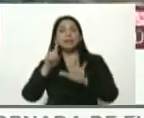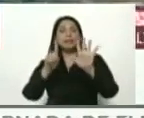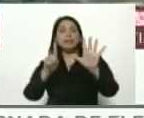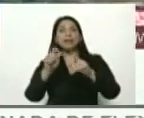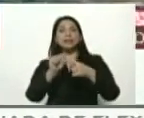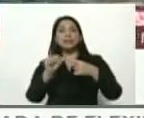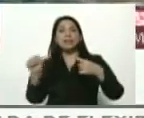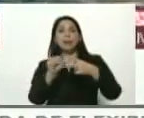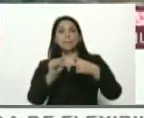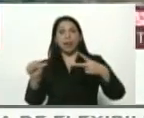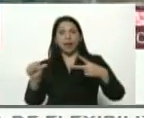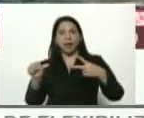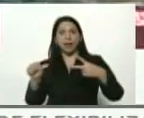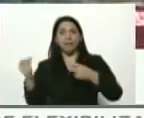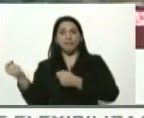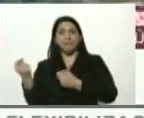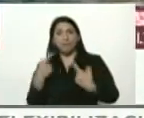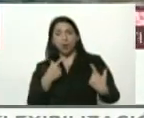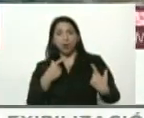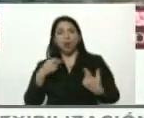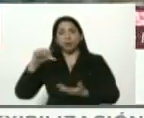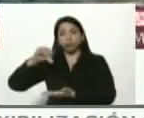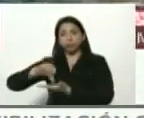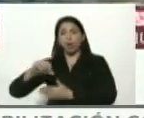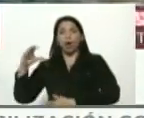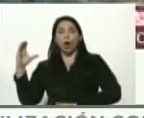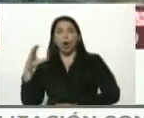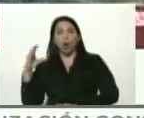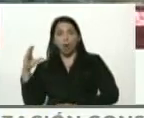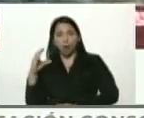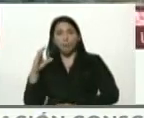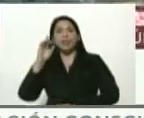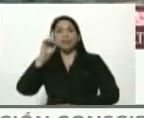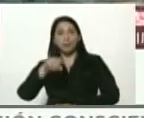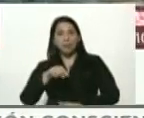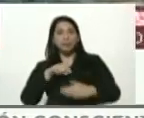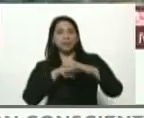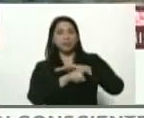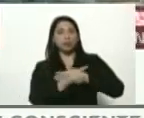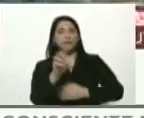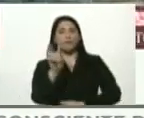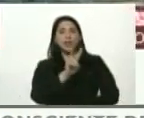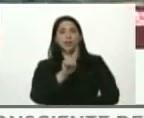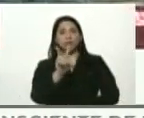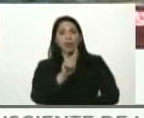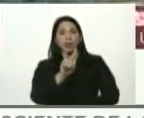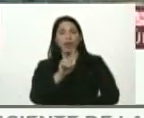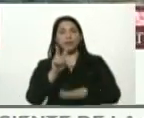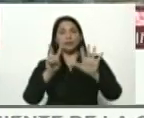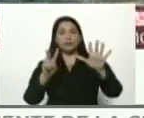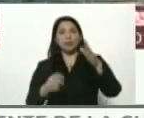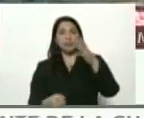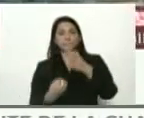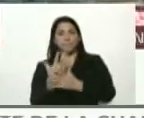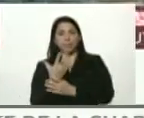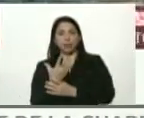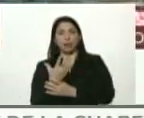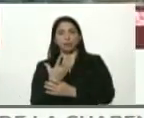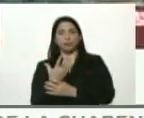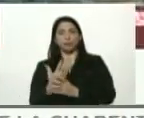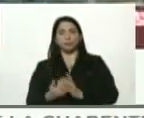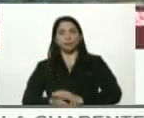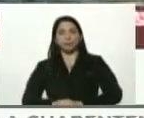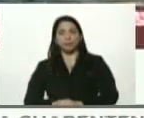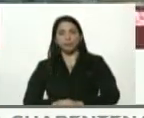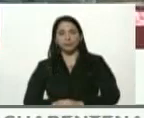6 semanas, procedente de Cali, Colombia. También ingresó a Venezuela el 7 de mayo,